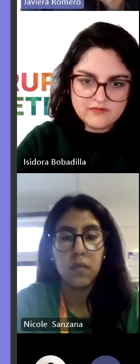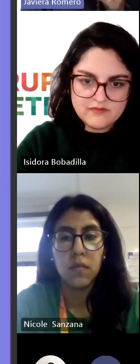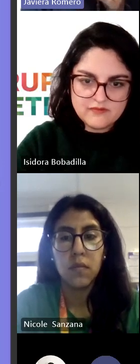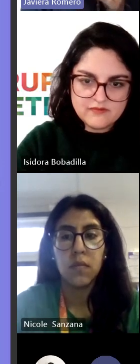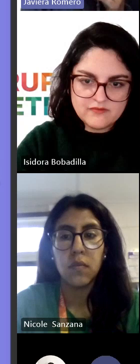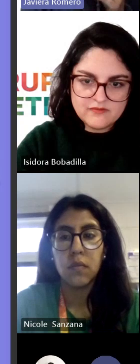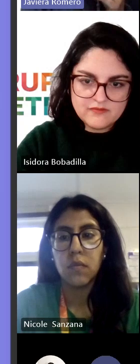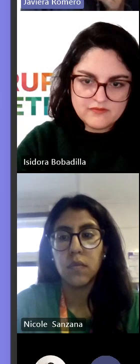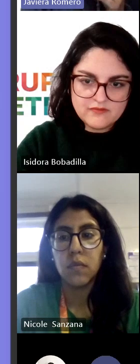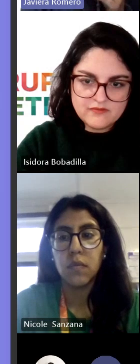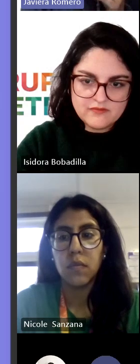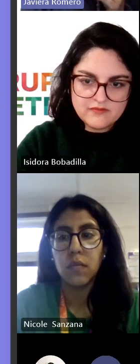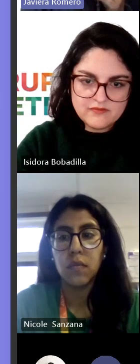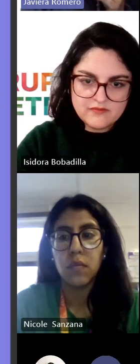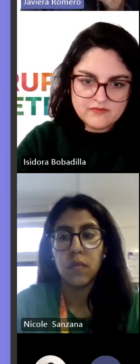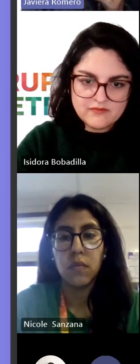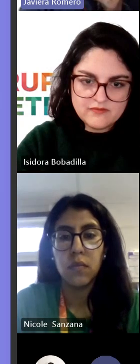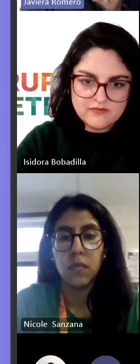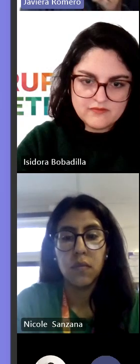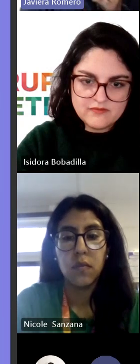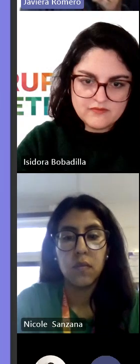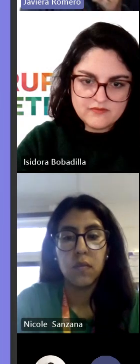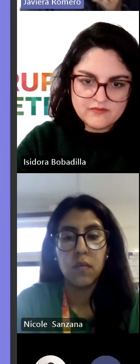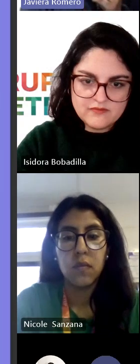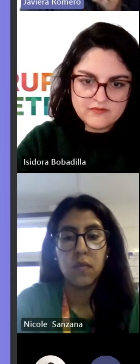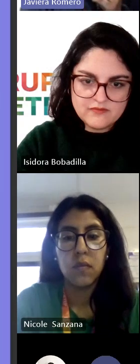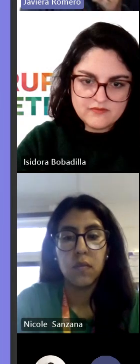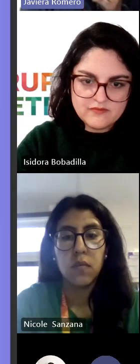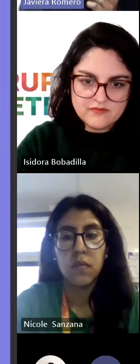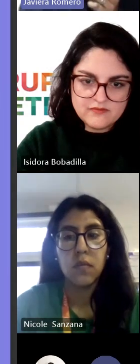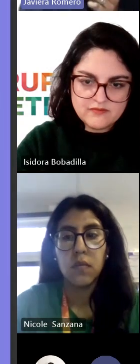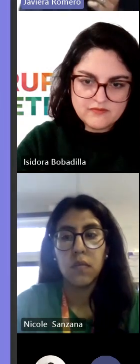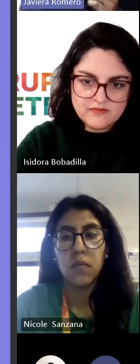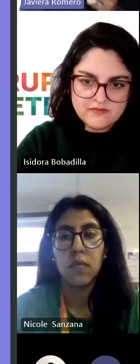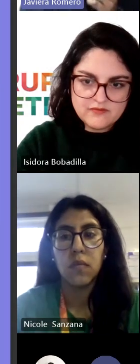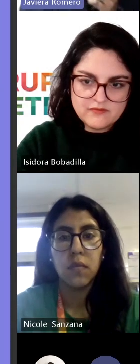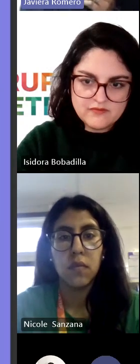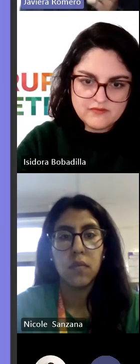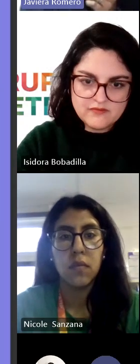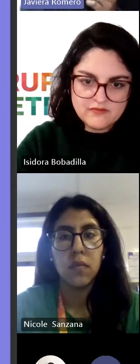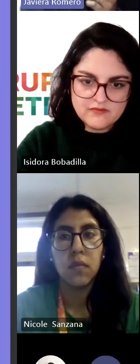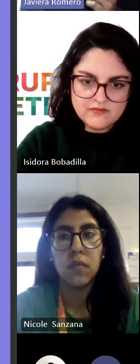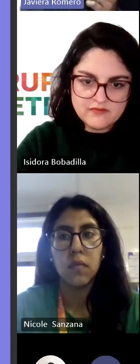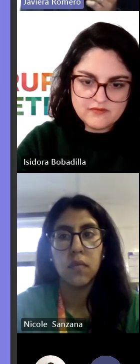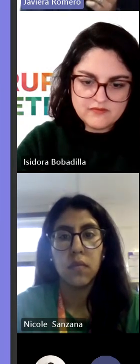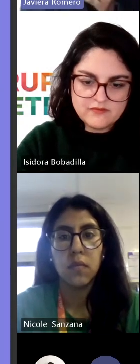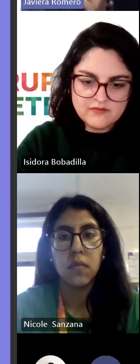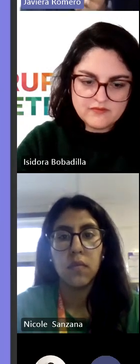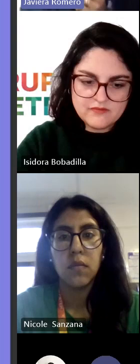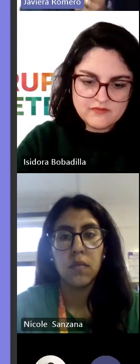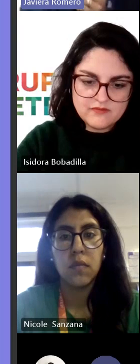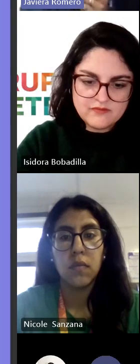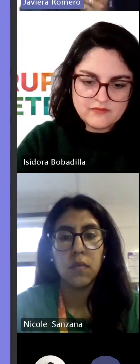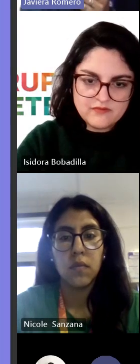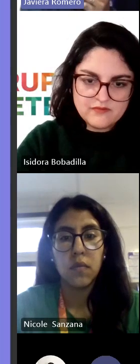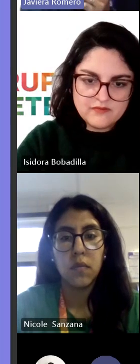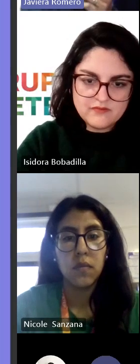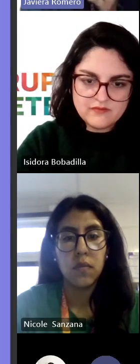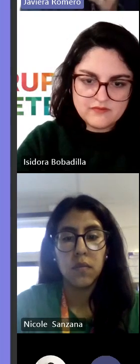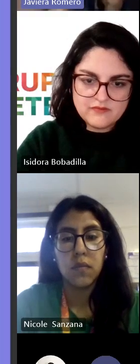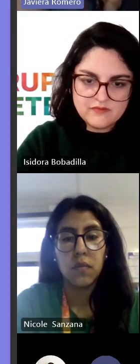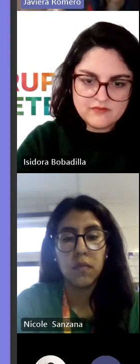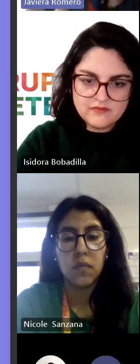las preguntas al final, ¿ya? Y bueno, creo que he comenzado esta presentación con lo más